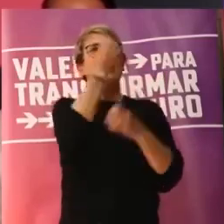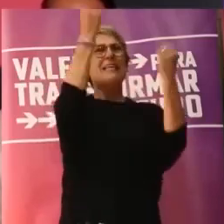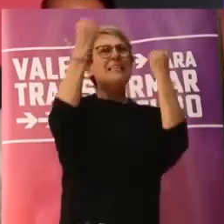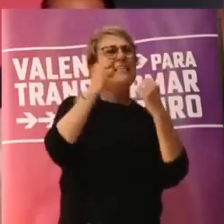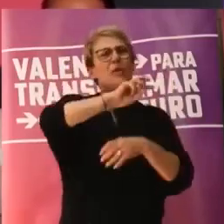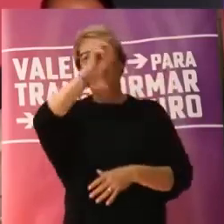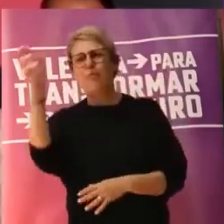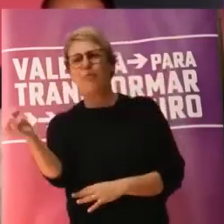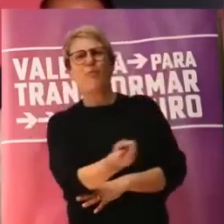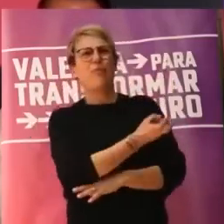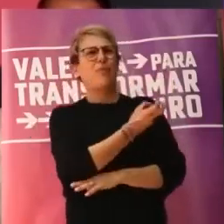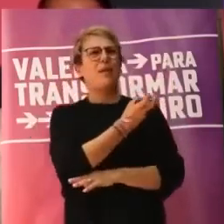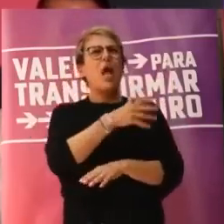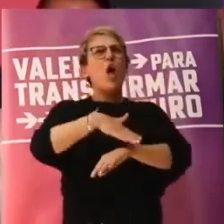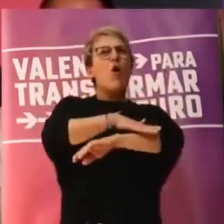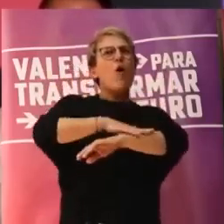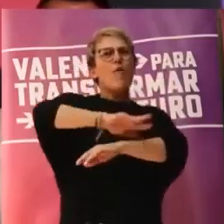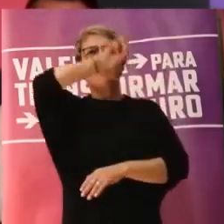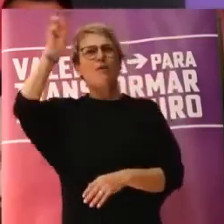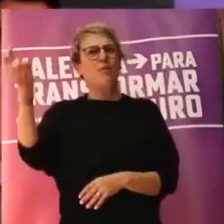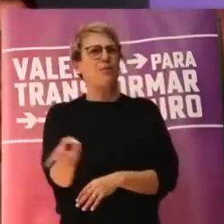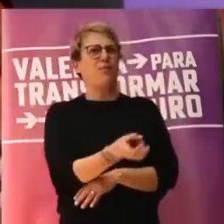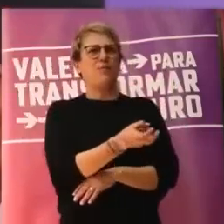instituciones, tiene diferentes gobiernos.